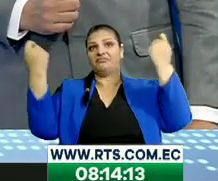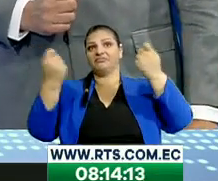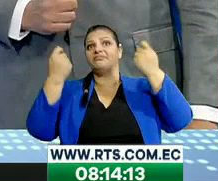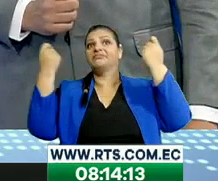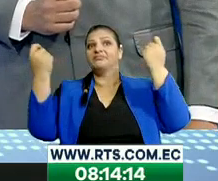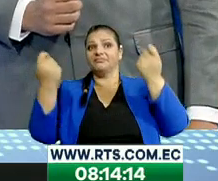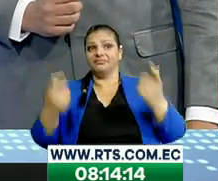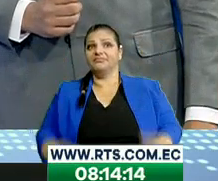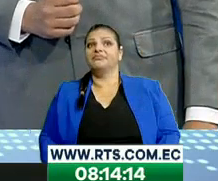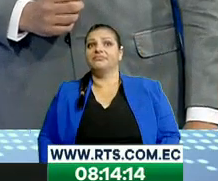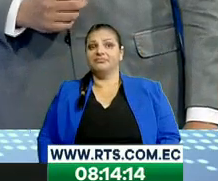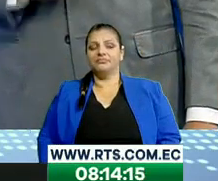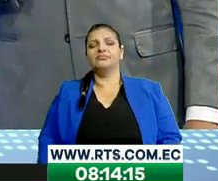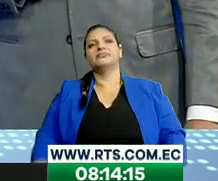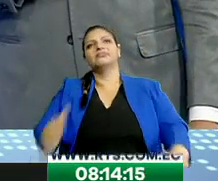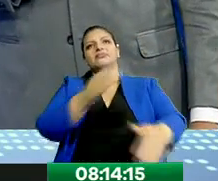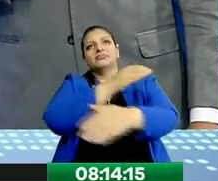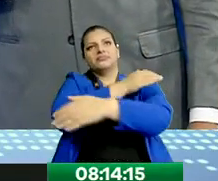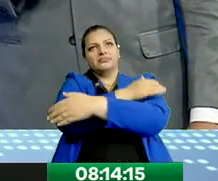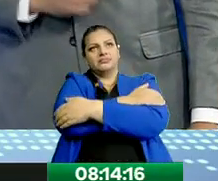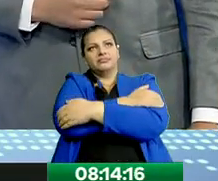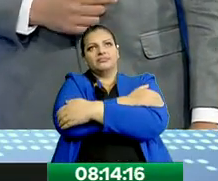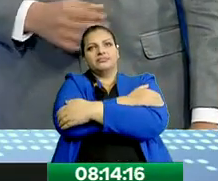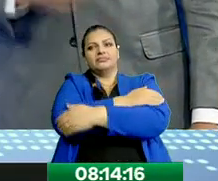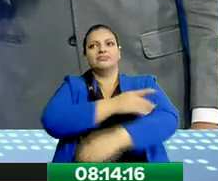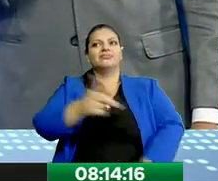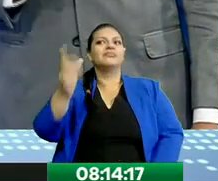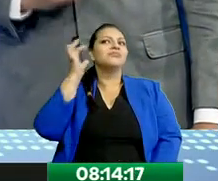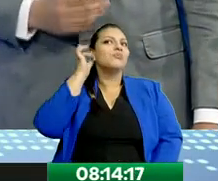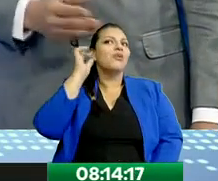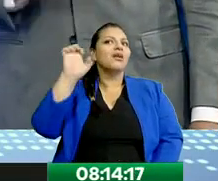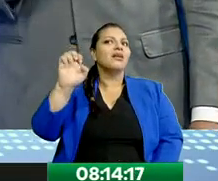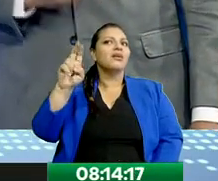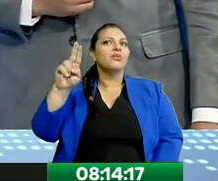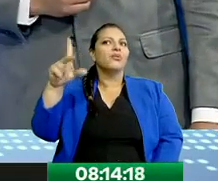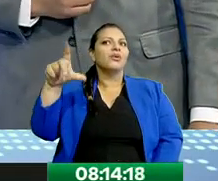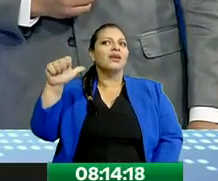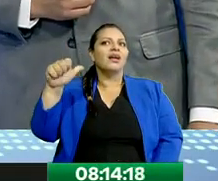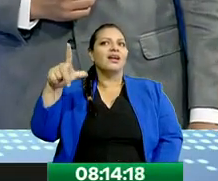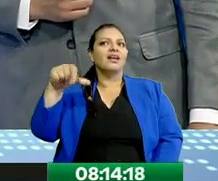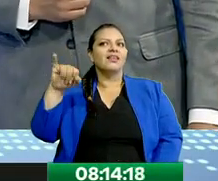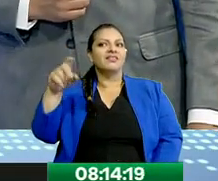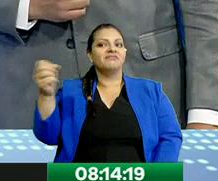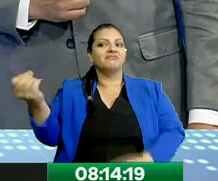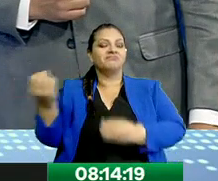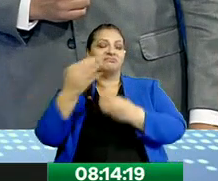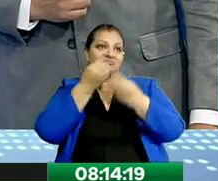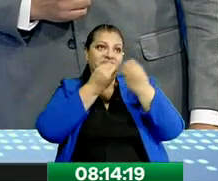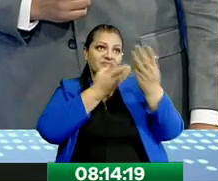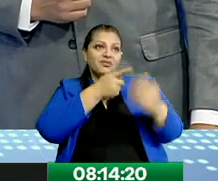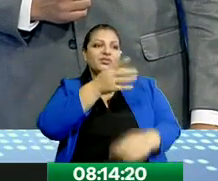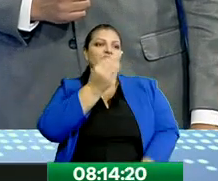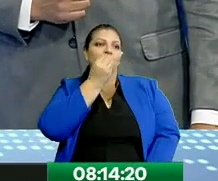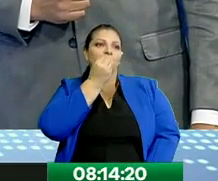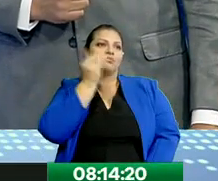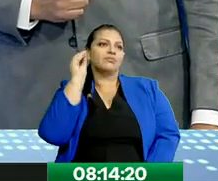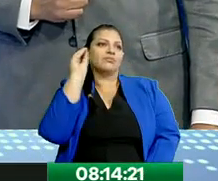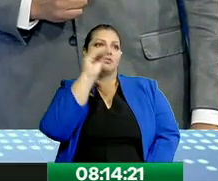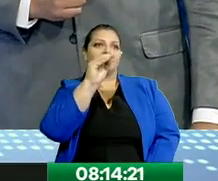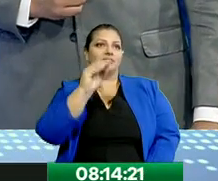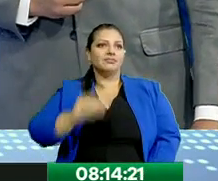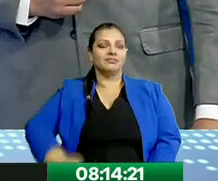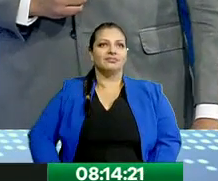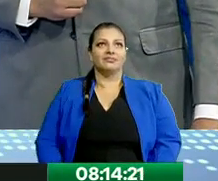adelante volveremos a estar en contacto contigo. Dice Eulalia que te queda muy bien el traje y que te mando un besote. Ya le dije.